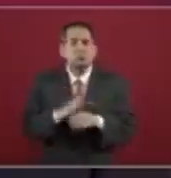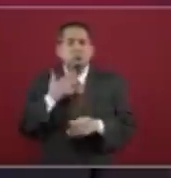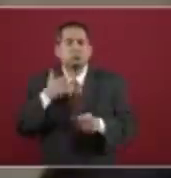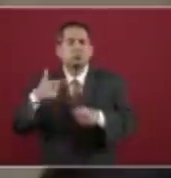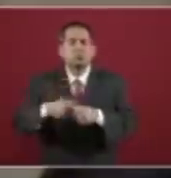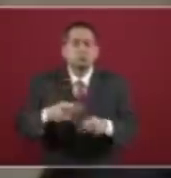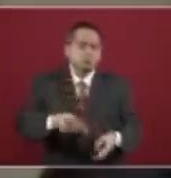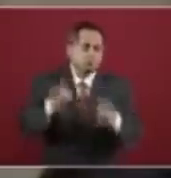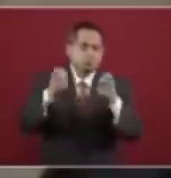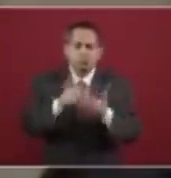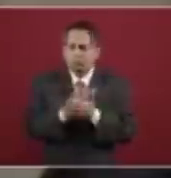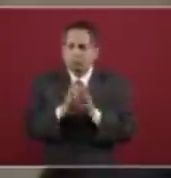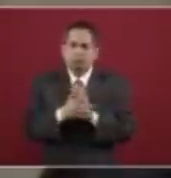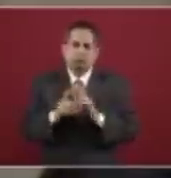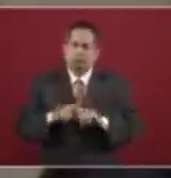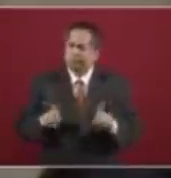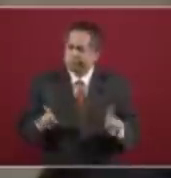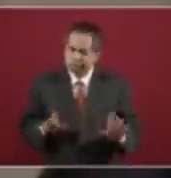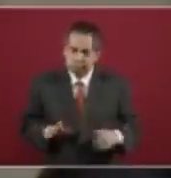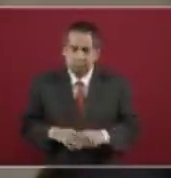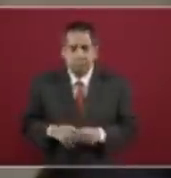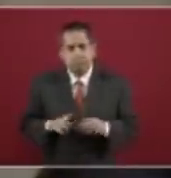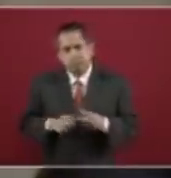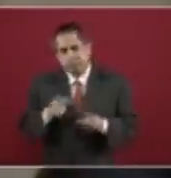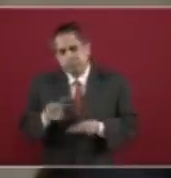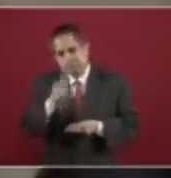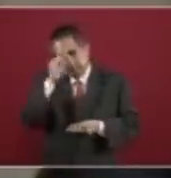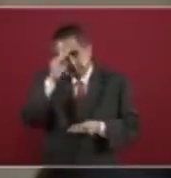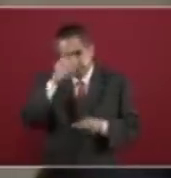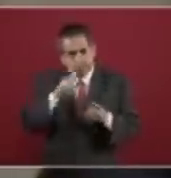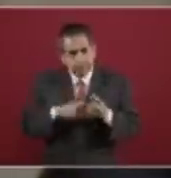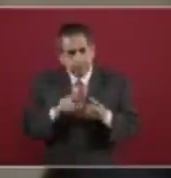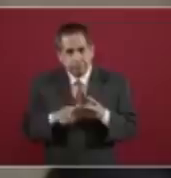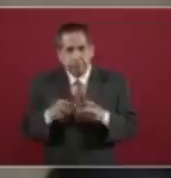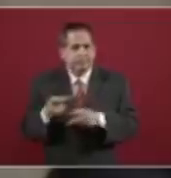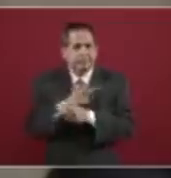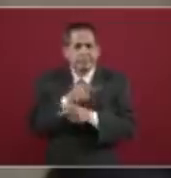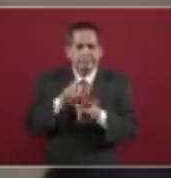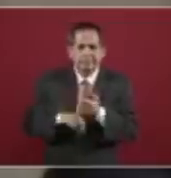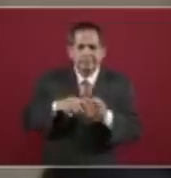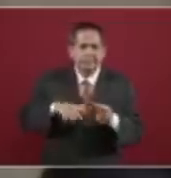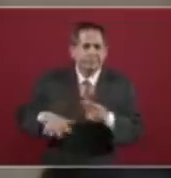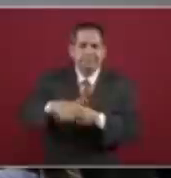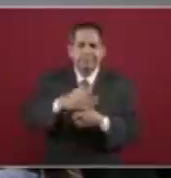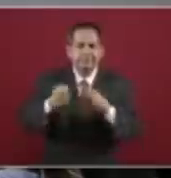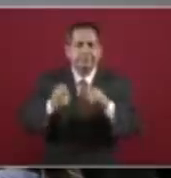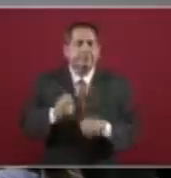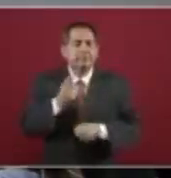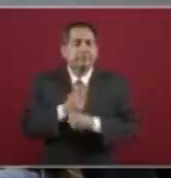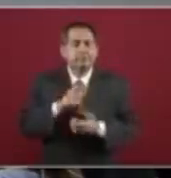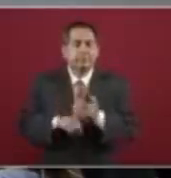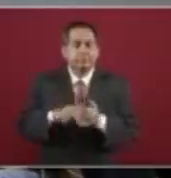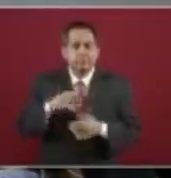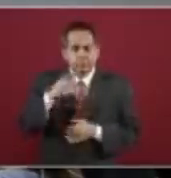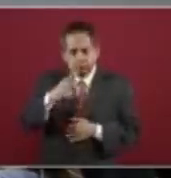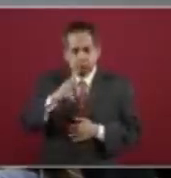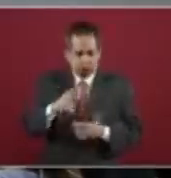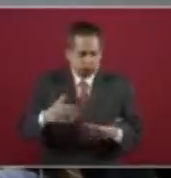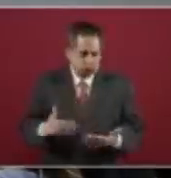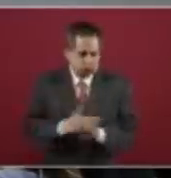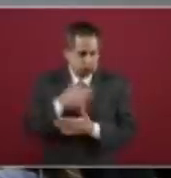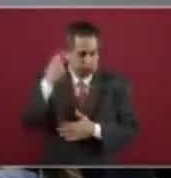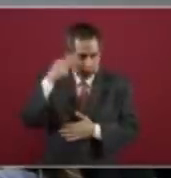al narcotráfico. Me gustaría saber qué piensa usted sobre la situación actual de la seguridad en su tierra natal,